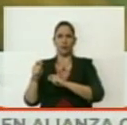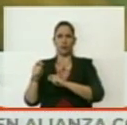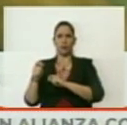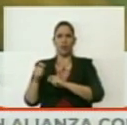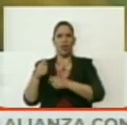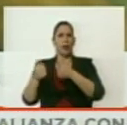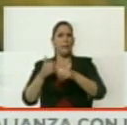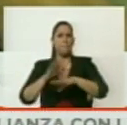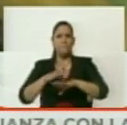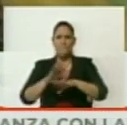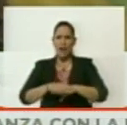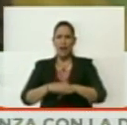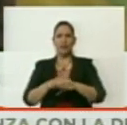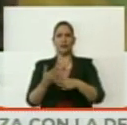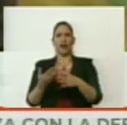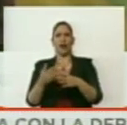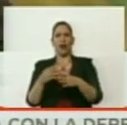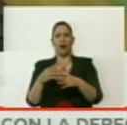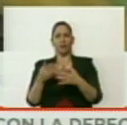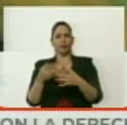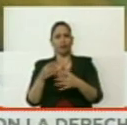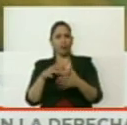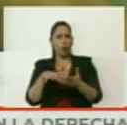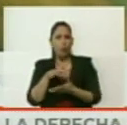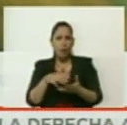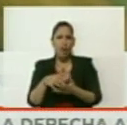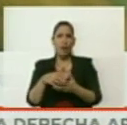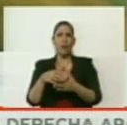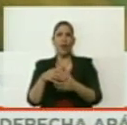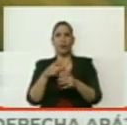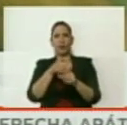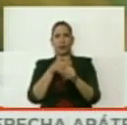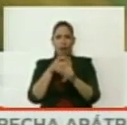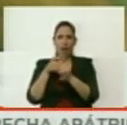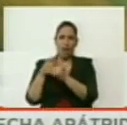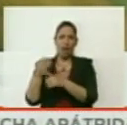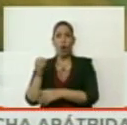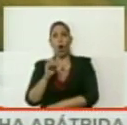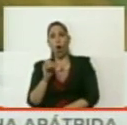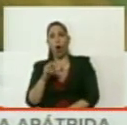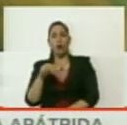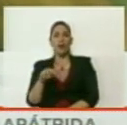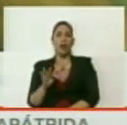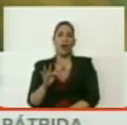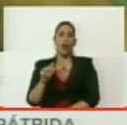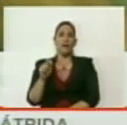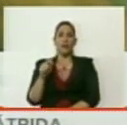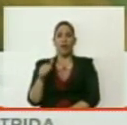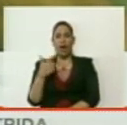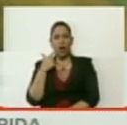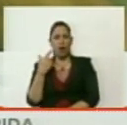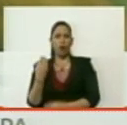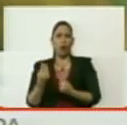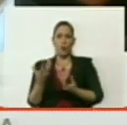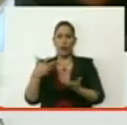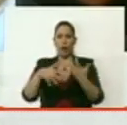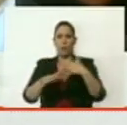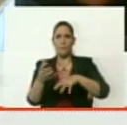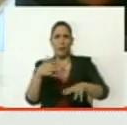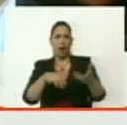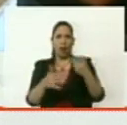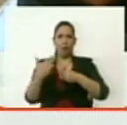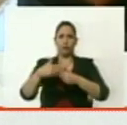si se dañan los taladros? ¿Cómo obtenemos los diluyentes y la nafta para mezclarla con el crudo pesado? ¿Qué